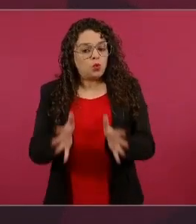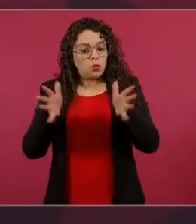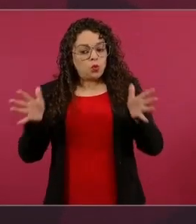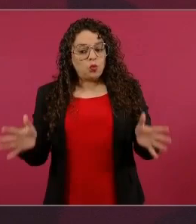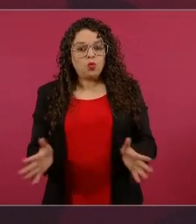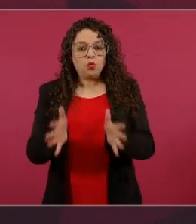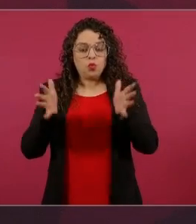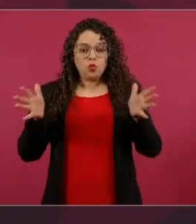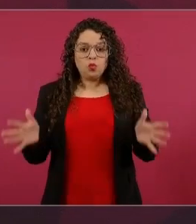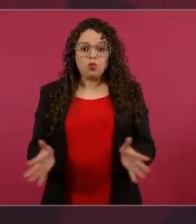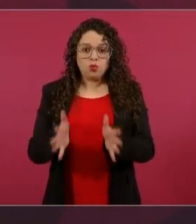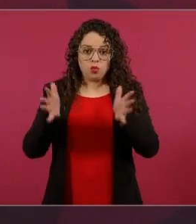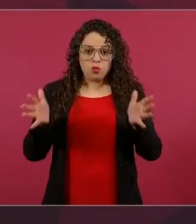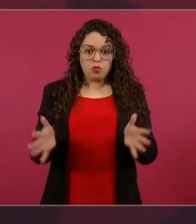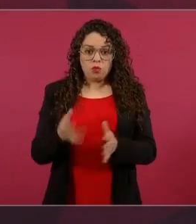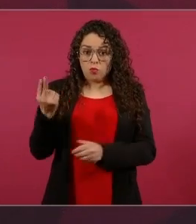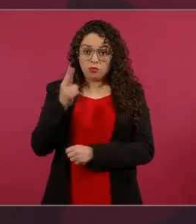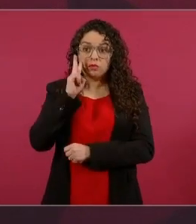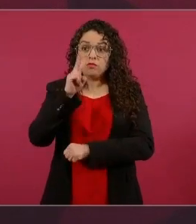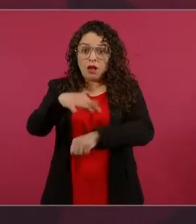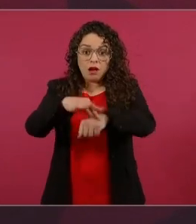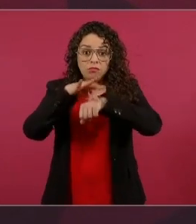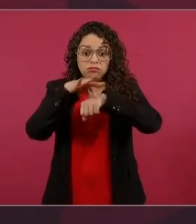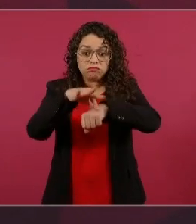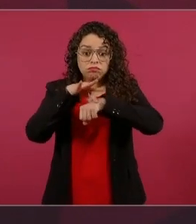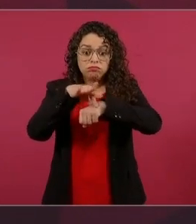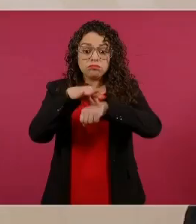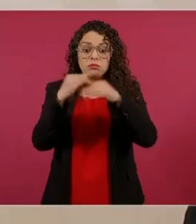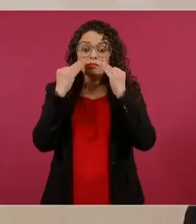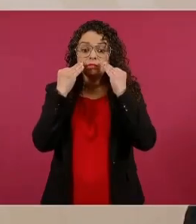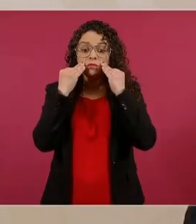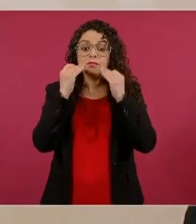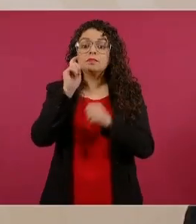este constatando una